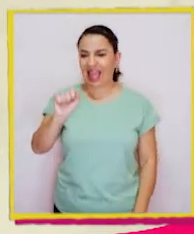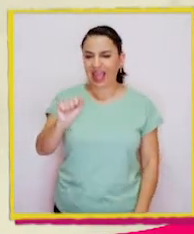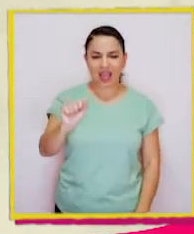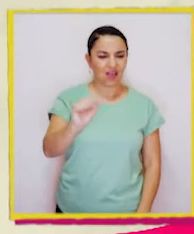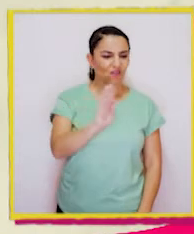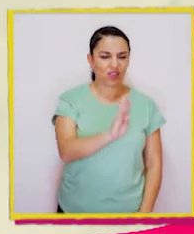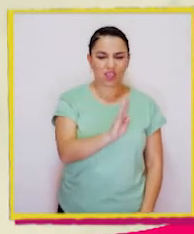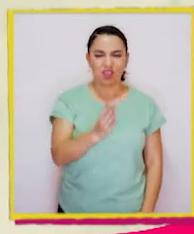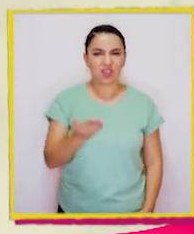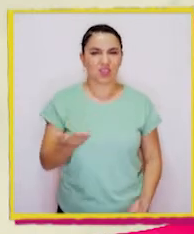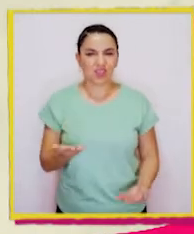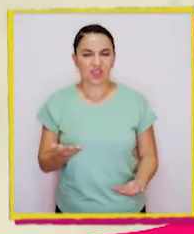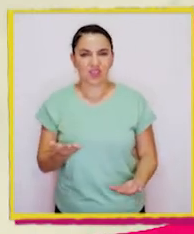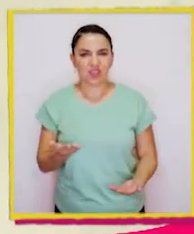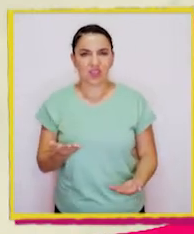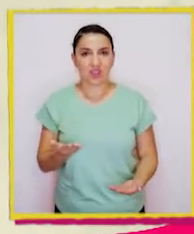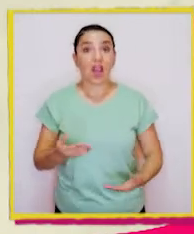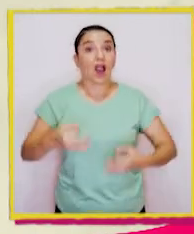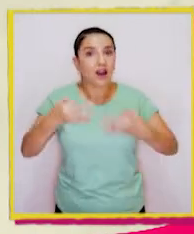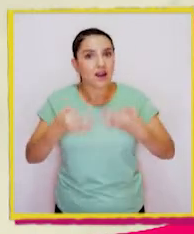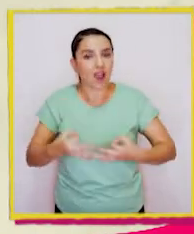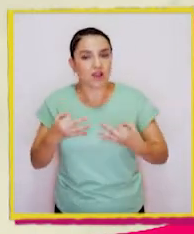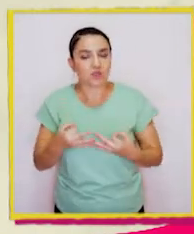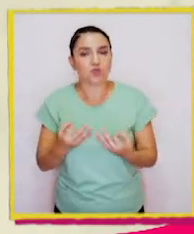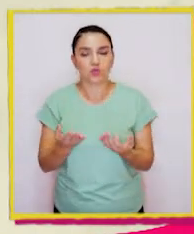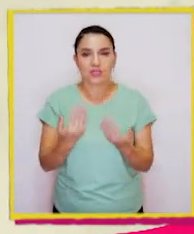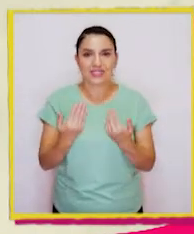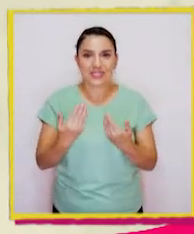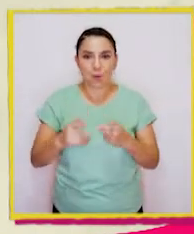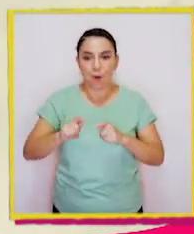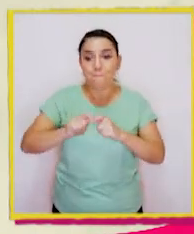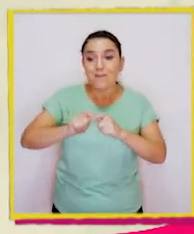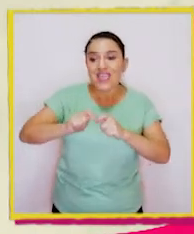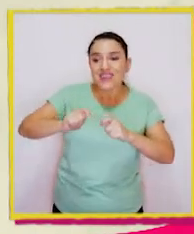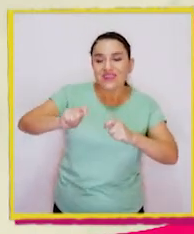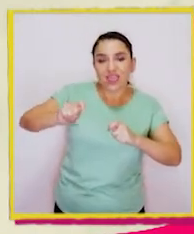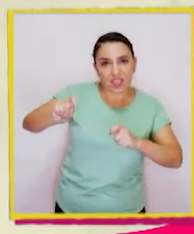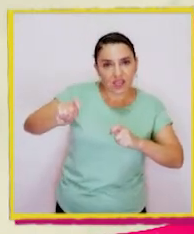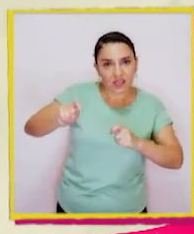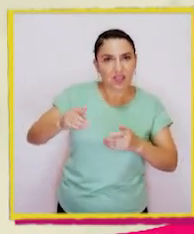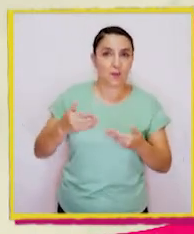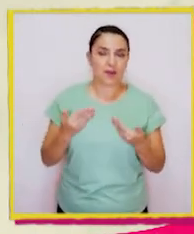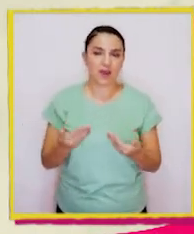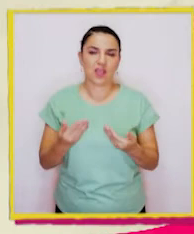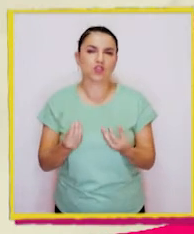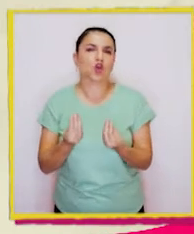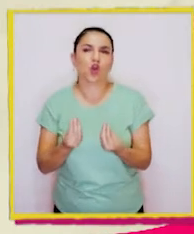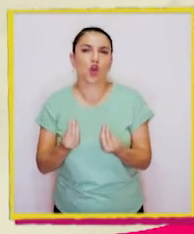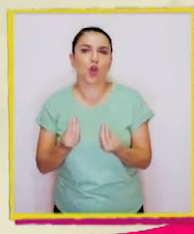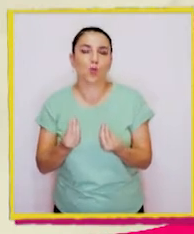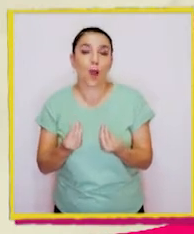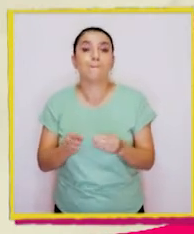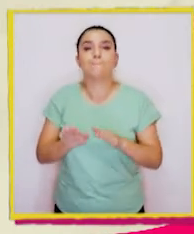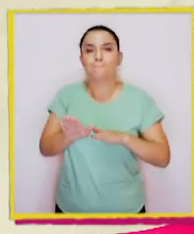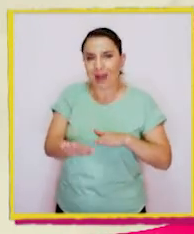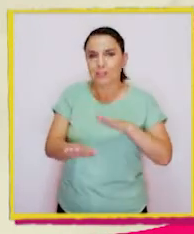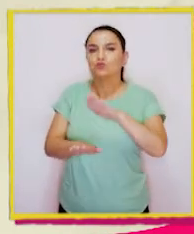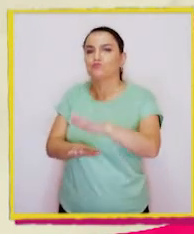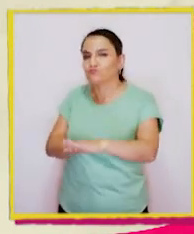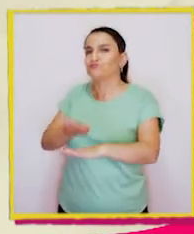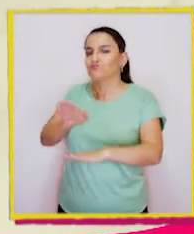B? ¡Toda la razón! Necesitamos medirlo. Y para eso, utilizaremos nuestros